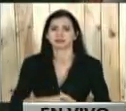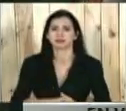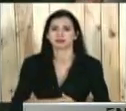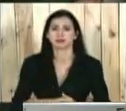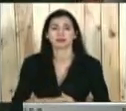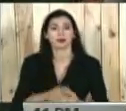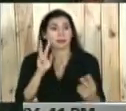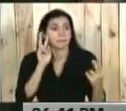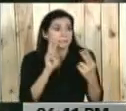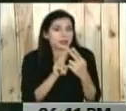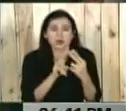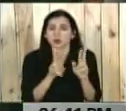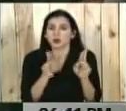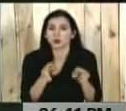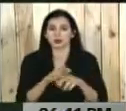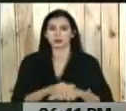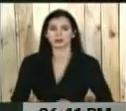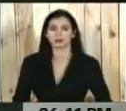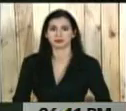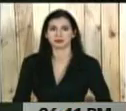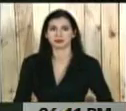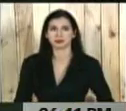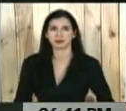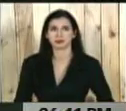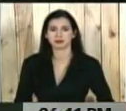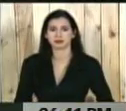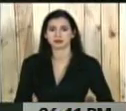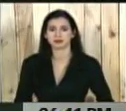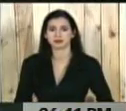Nunca lo había visto, me cayó bien.